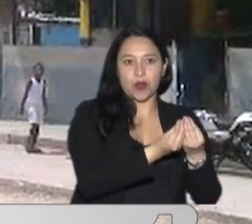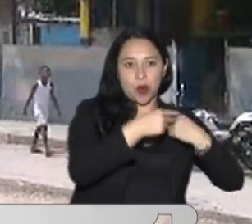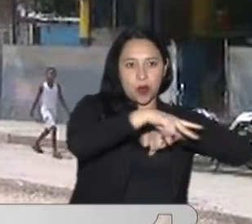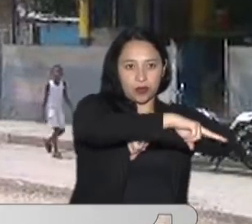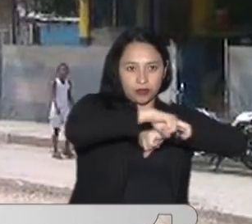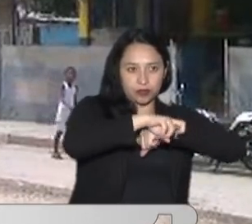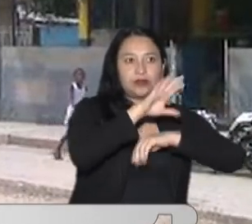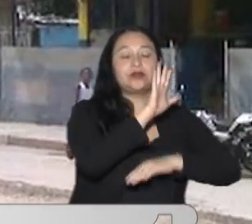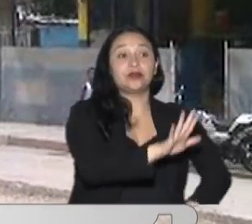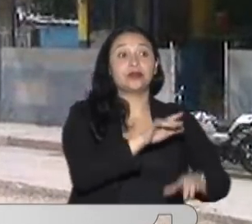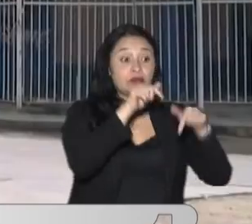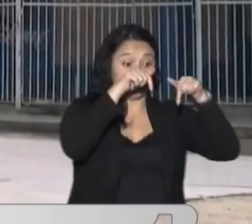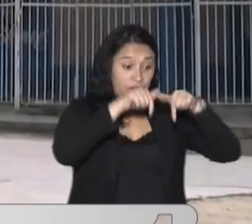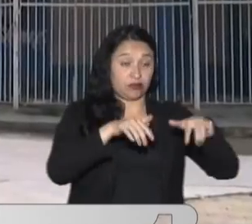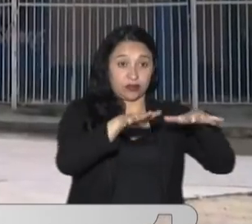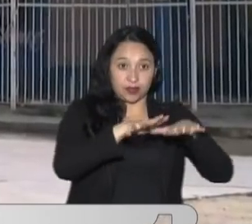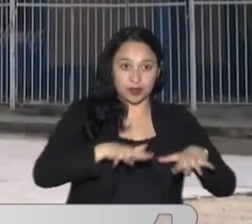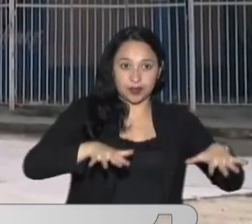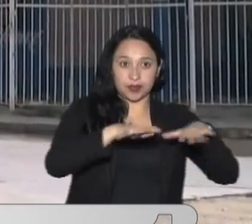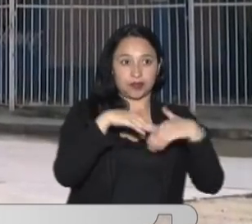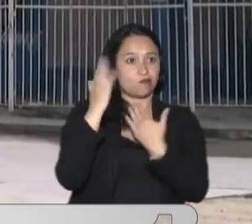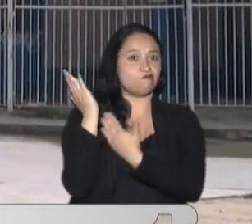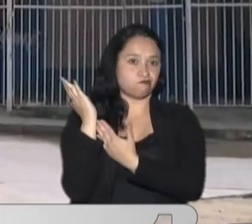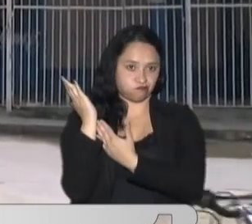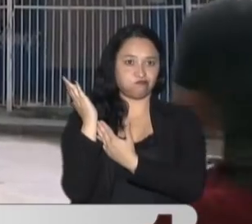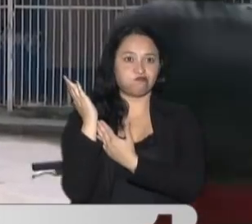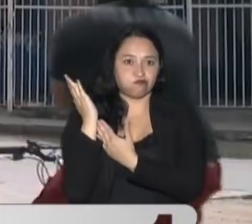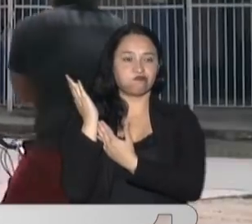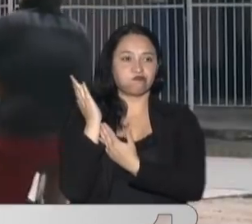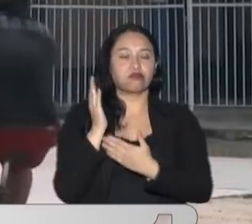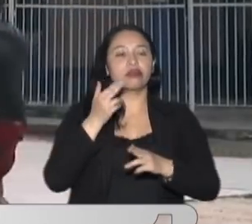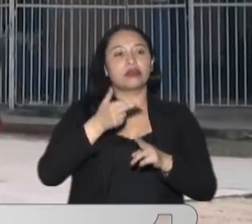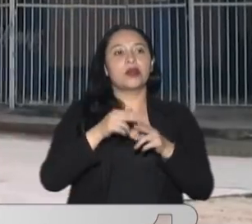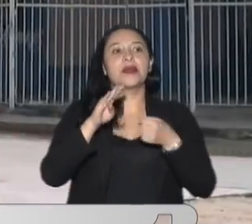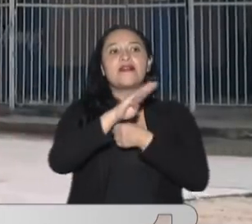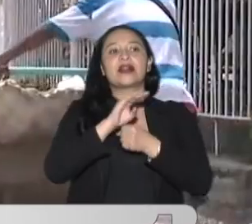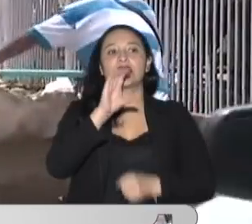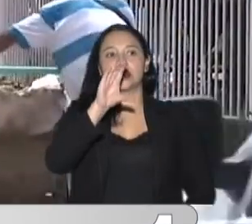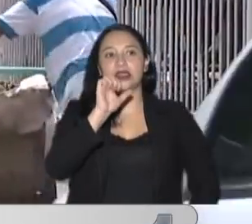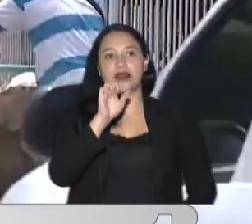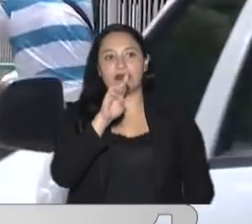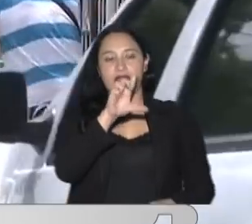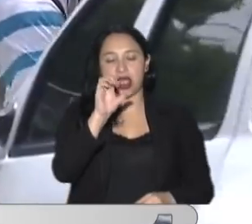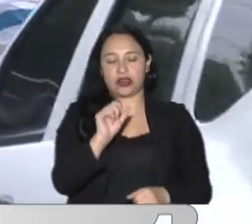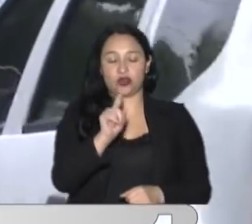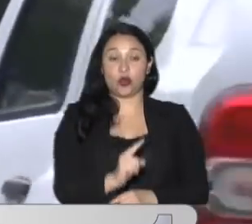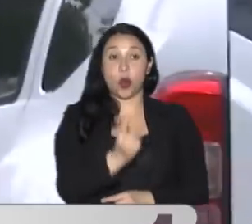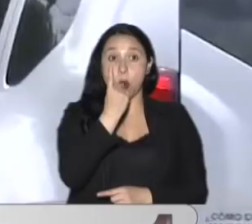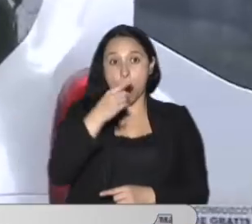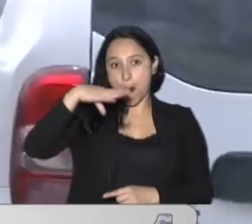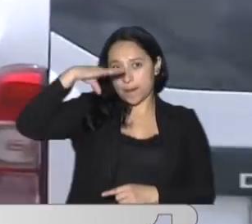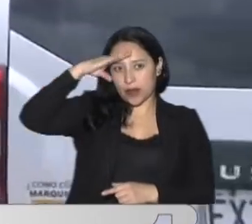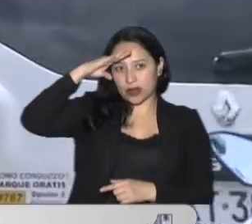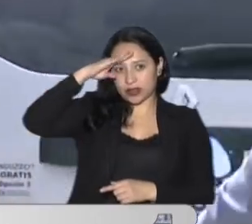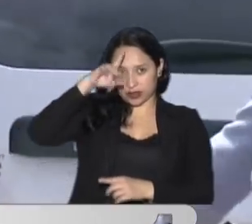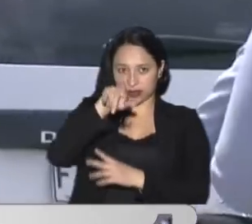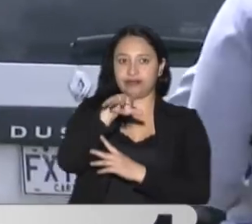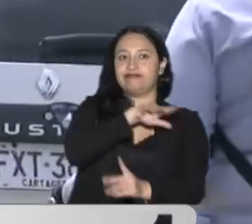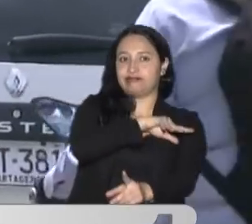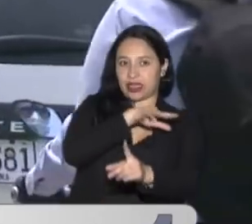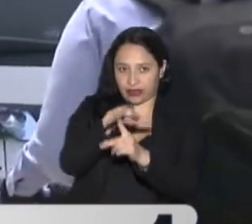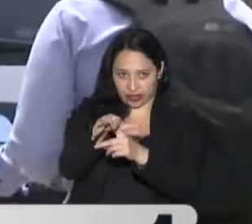delincuentes hasta aquí, hasta este sector llamado Ceballos. Hay que decir que un uniformado de la policía